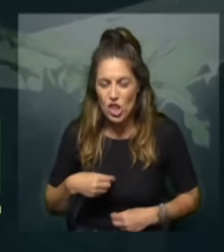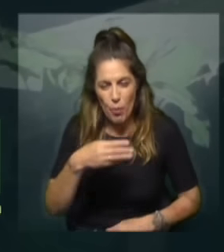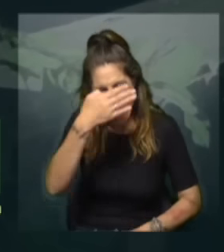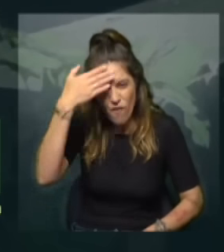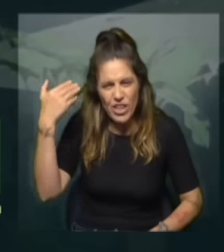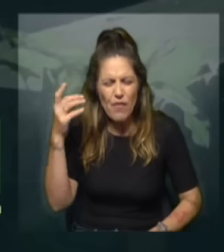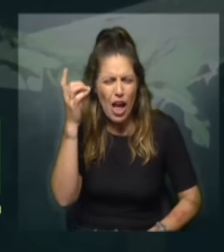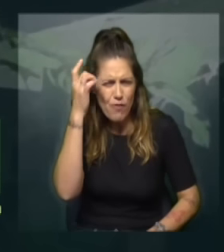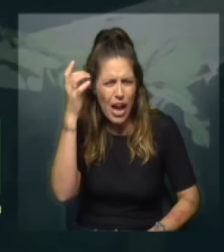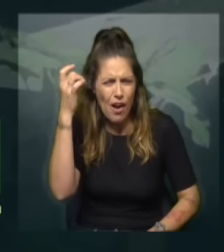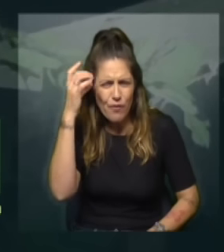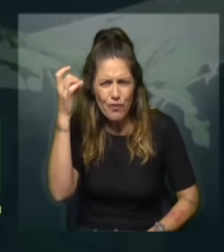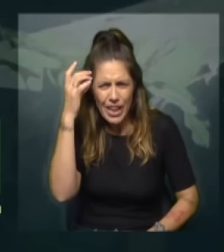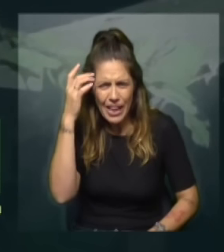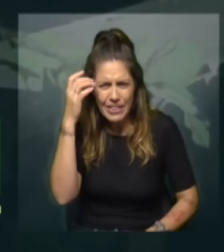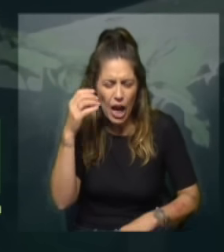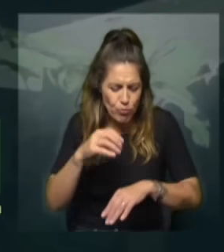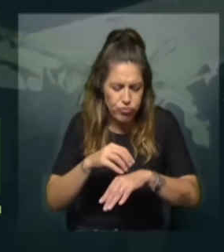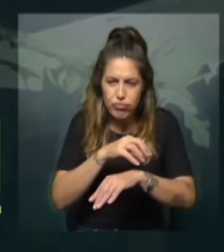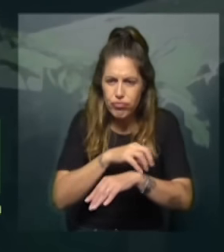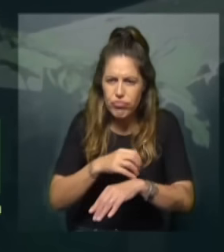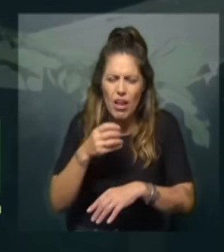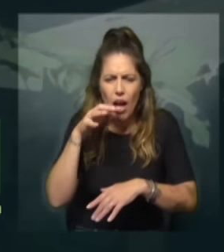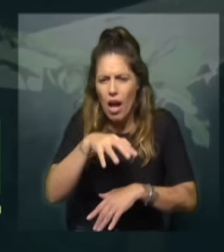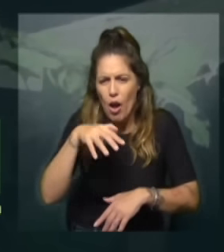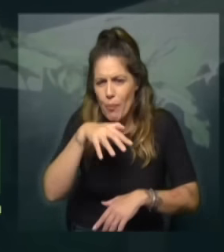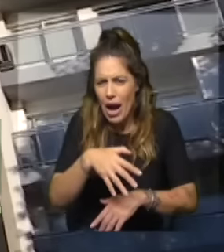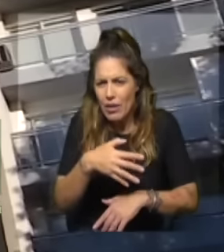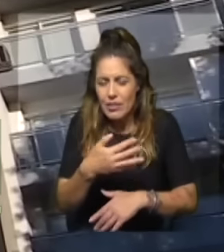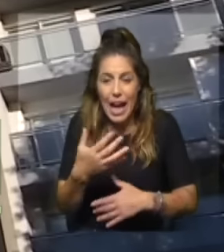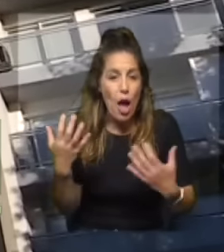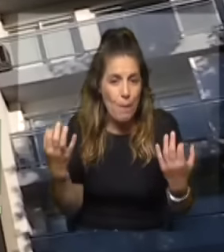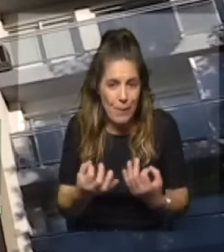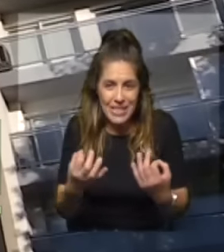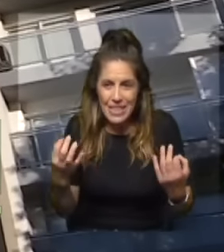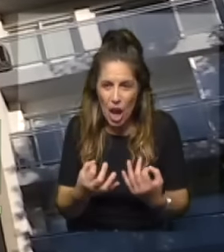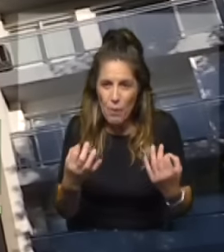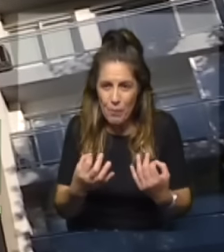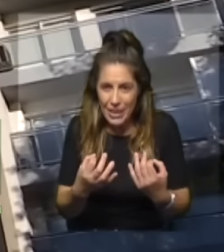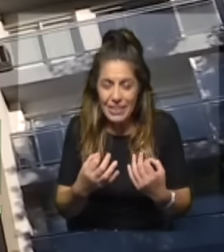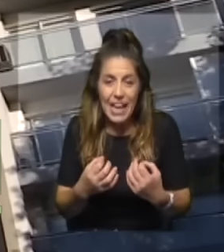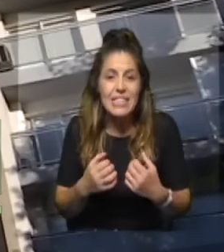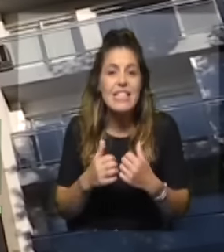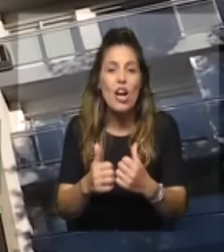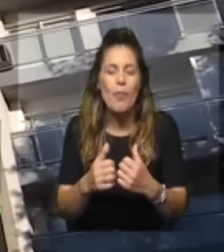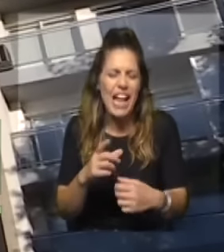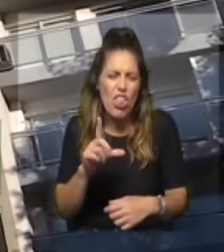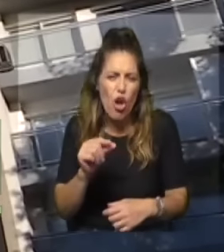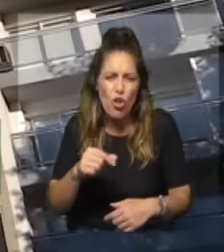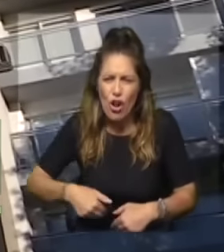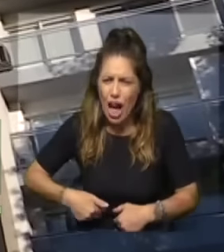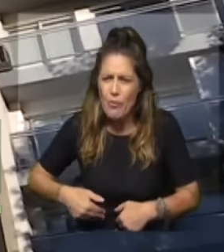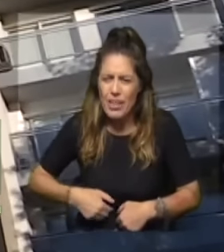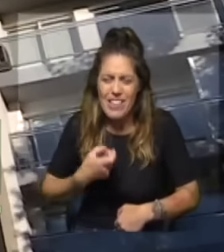cefaleas mialgias erupción cutánea náuseas y o vómitos especialmente si se acompañan de dolor abdominal